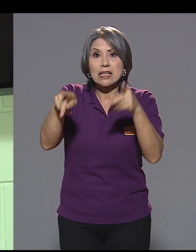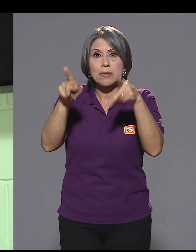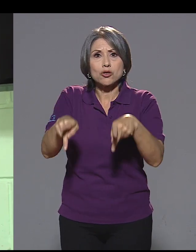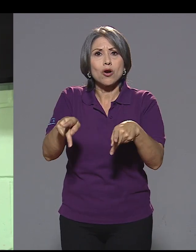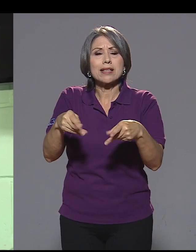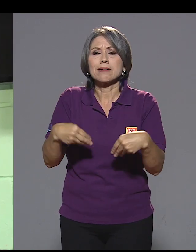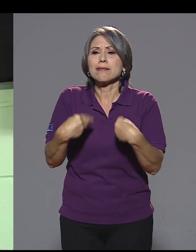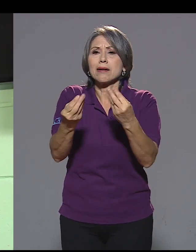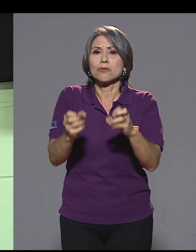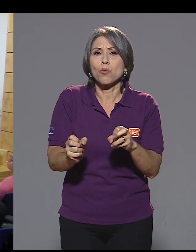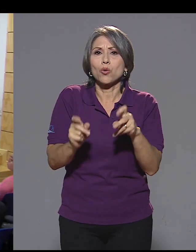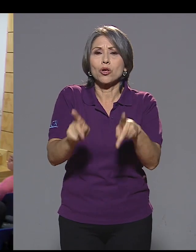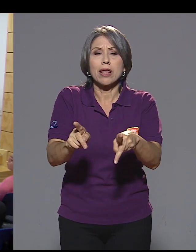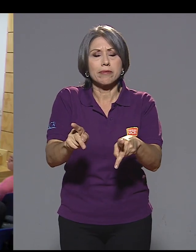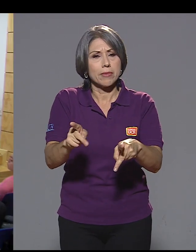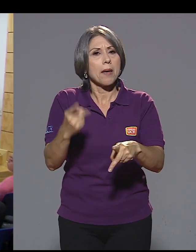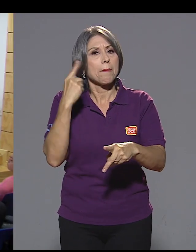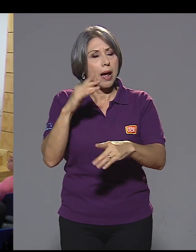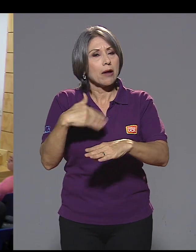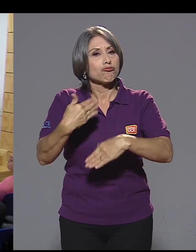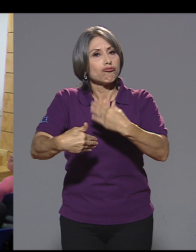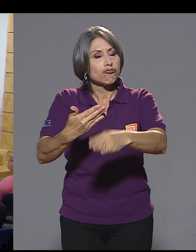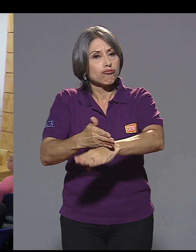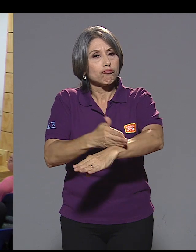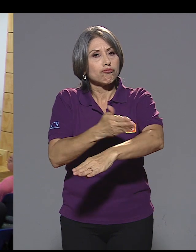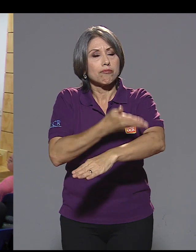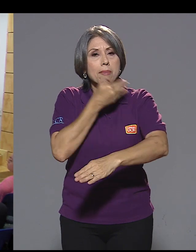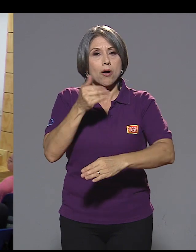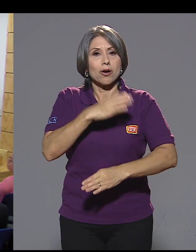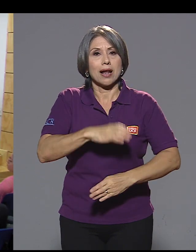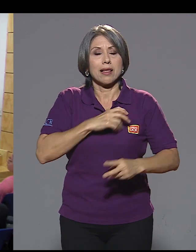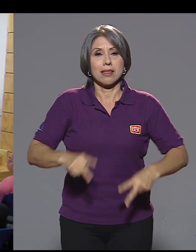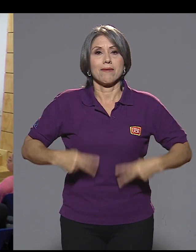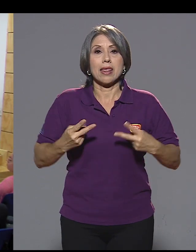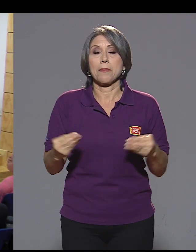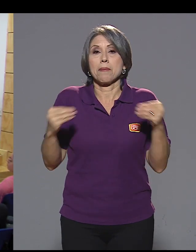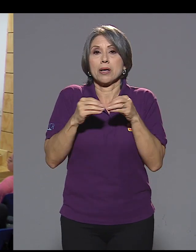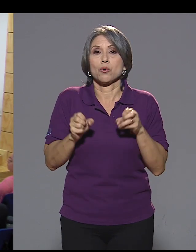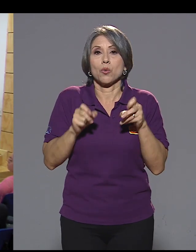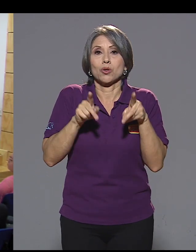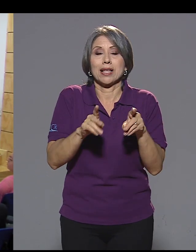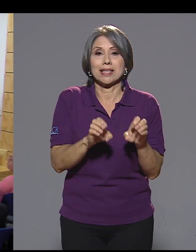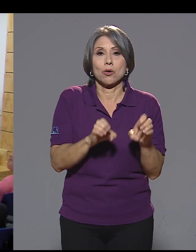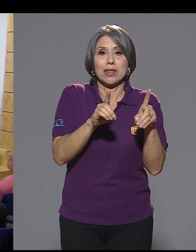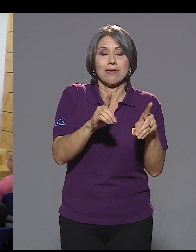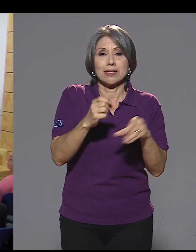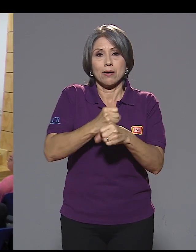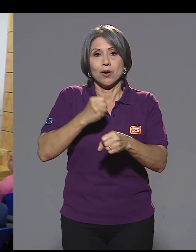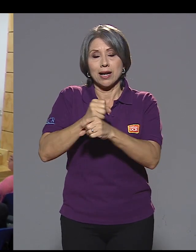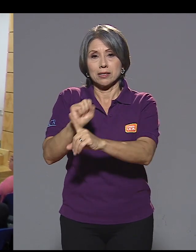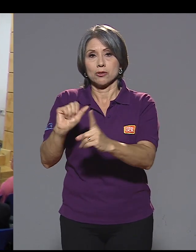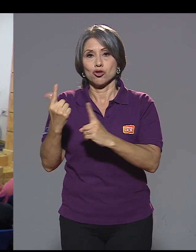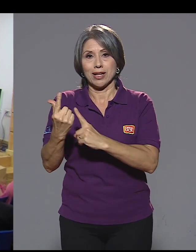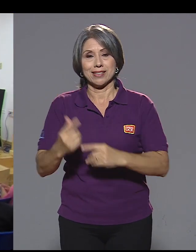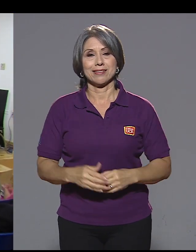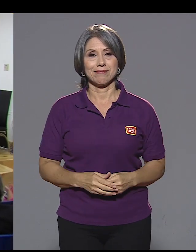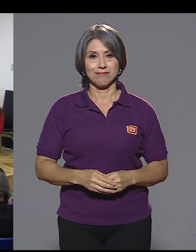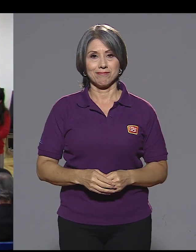un espacio que propicie una mejor calidad de vida y mayores oportunidades educativas, laborales y sociales.